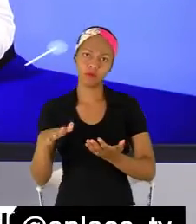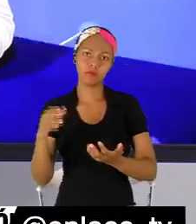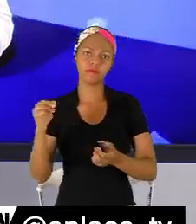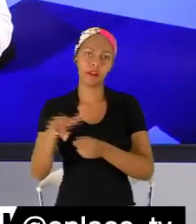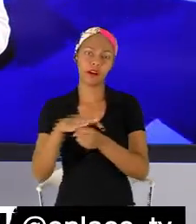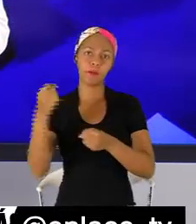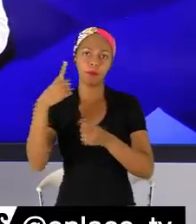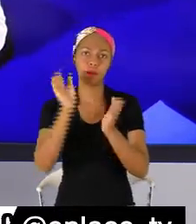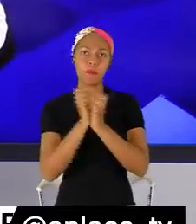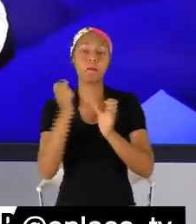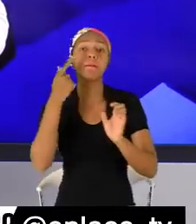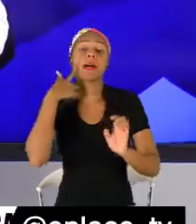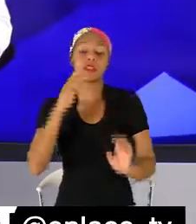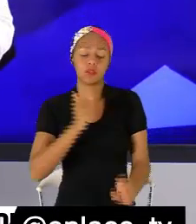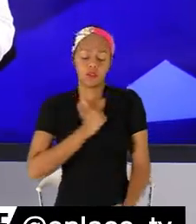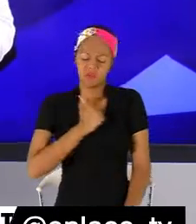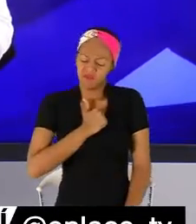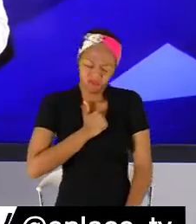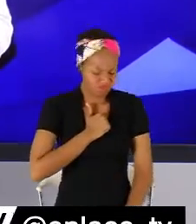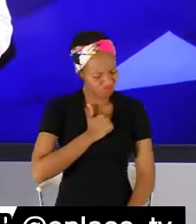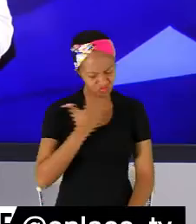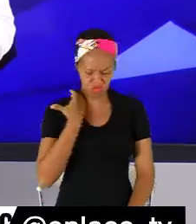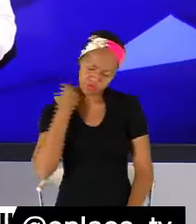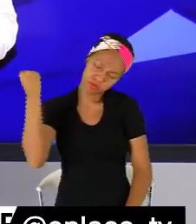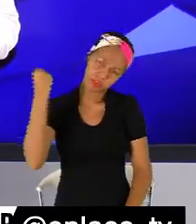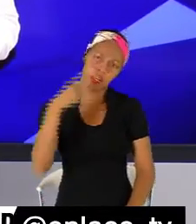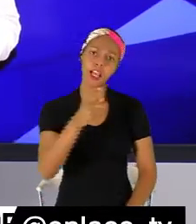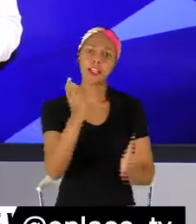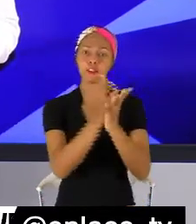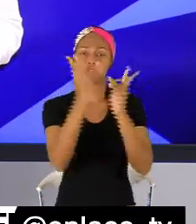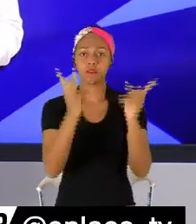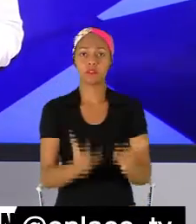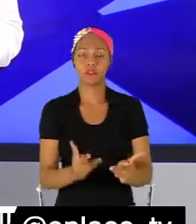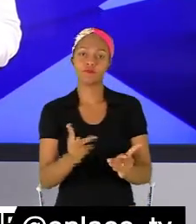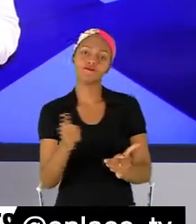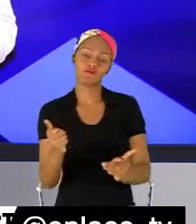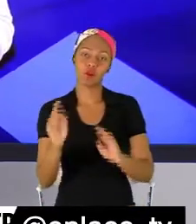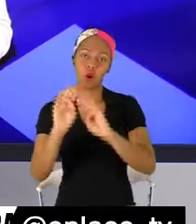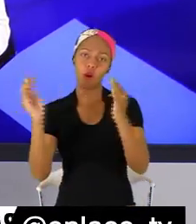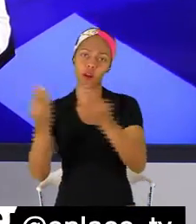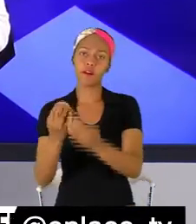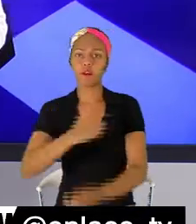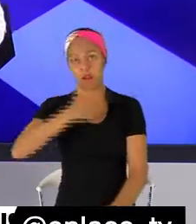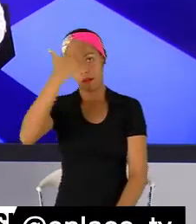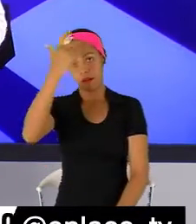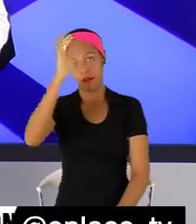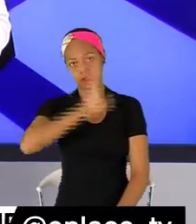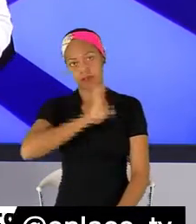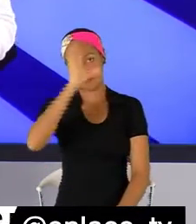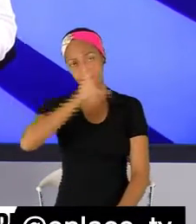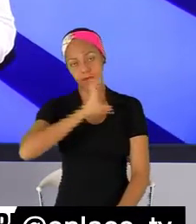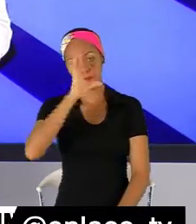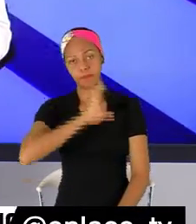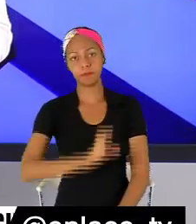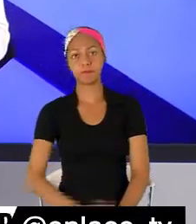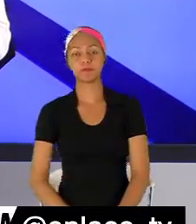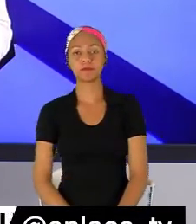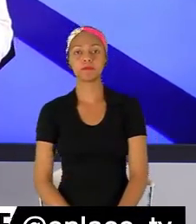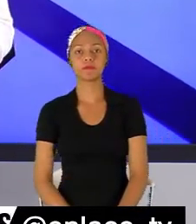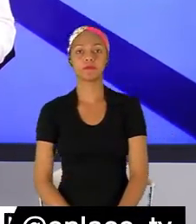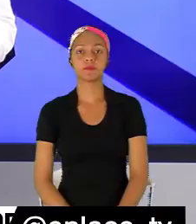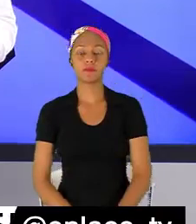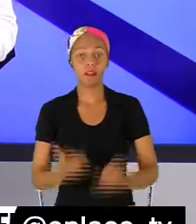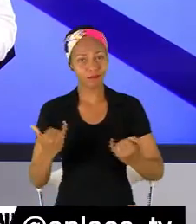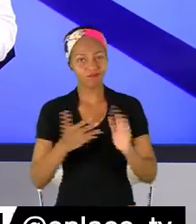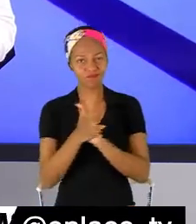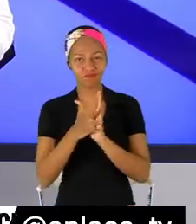se suicidó. El joven era estudiante del Colegio José Prudencio Padilla Cas. Estas y otras informaciones serán